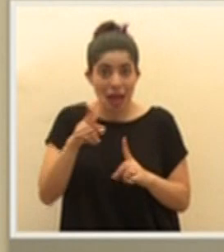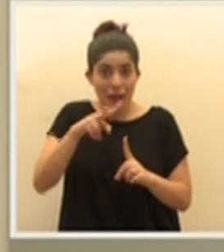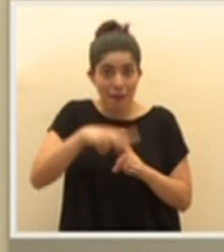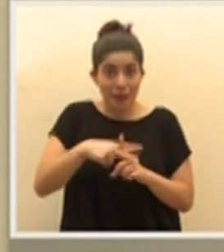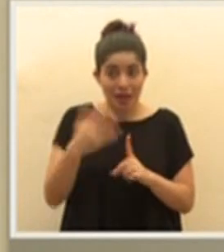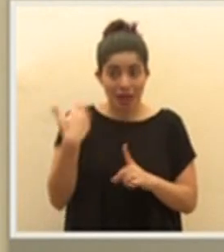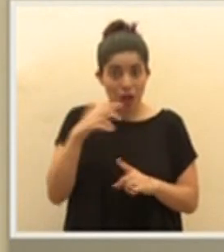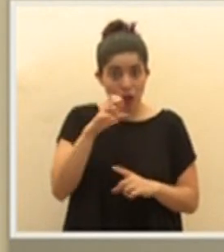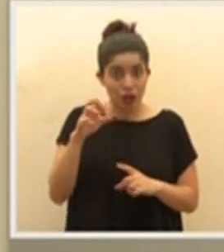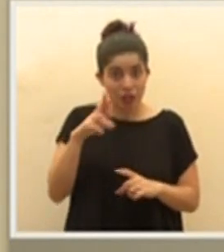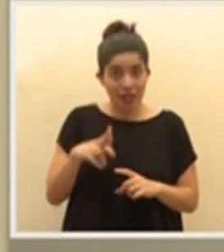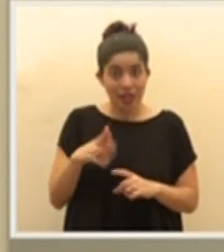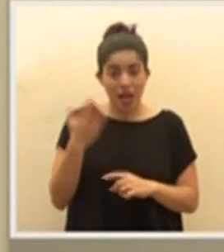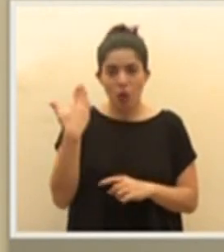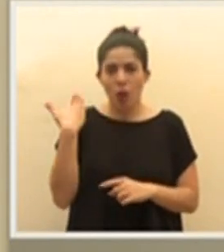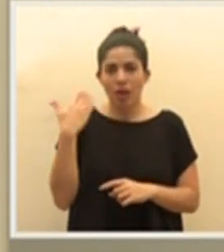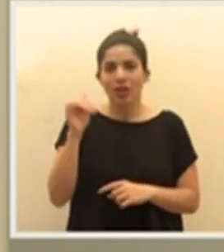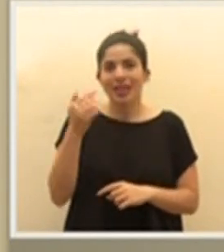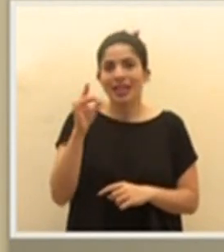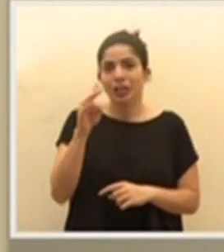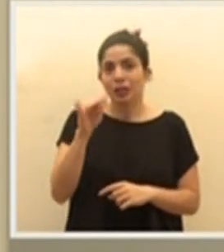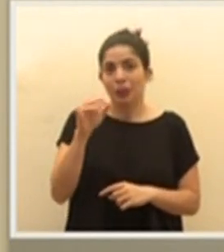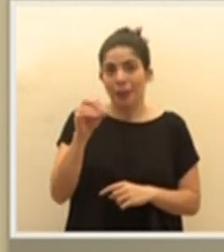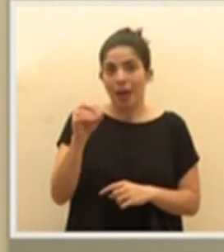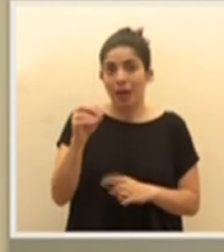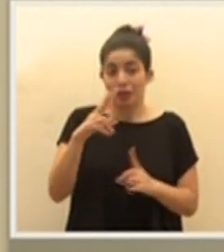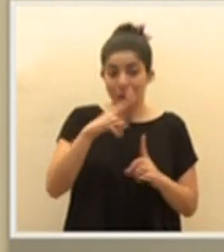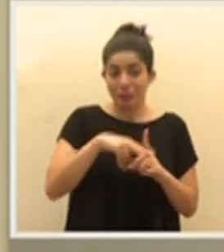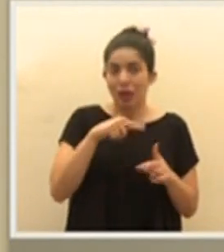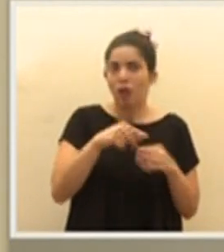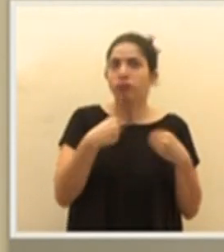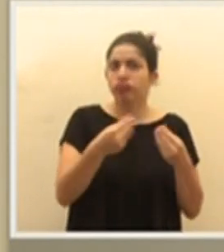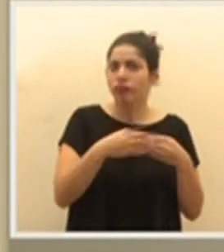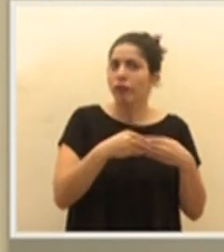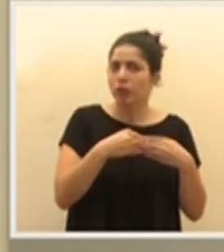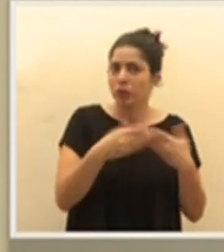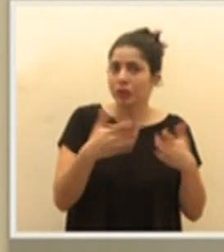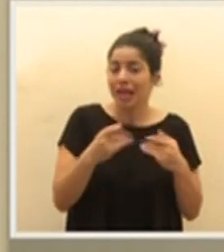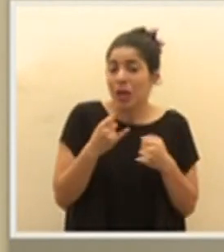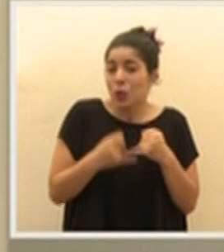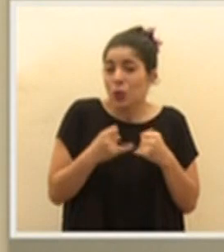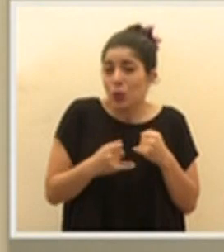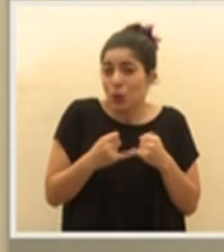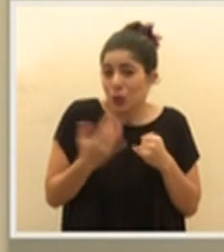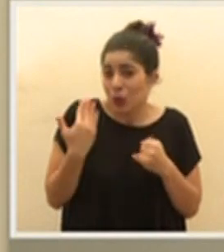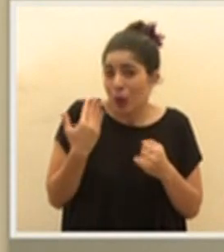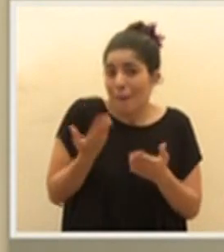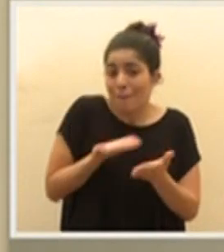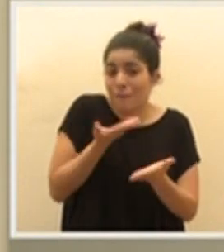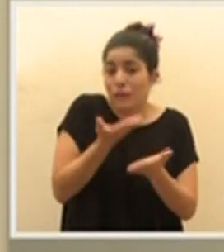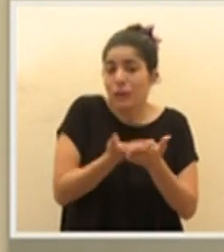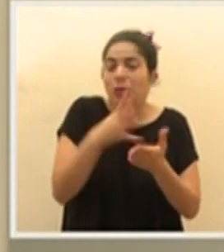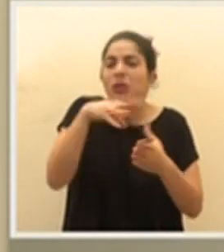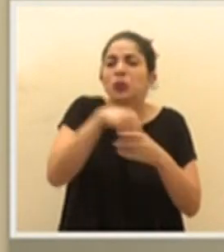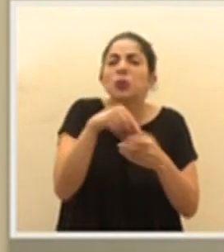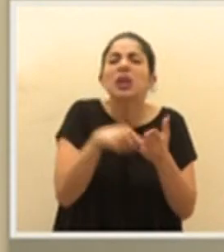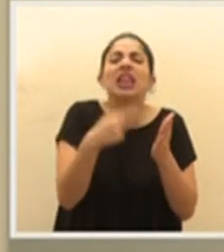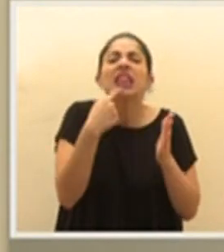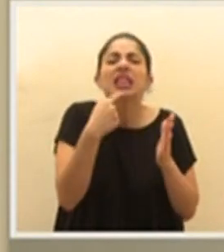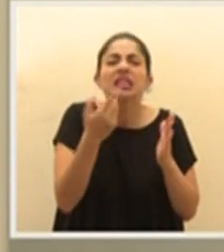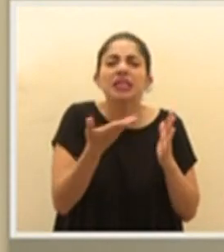implementaron en Costa Rica el 18 de mayo. La última de estas propuestas incluía